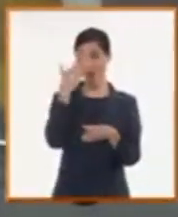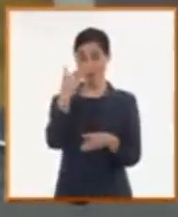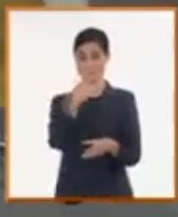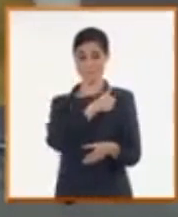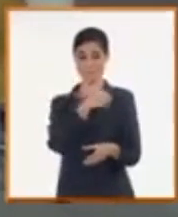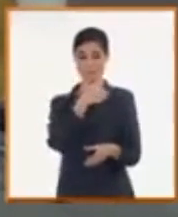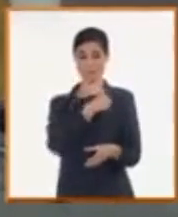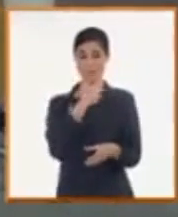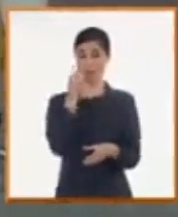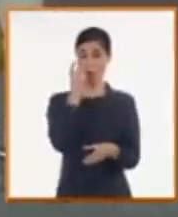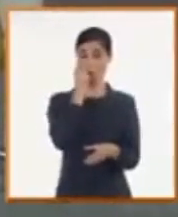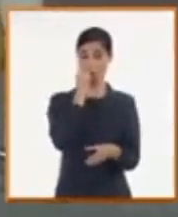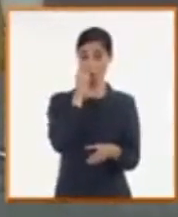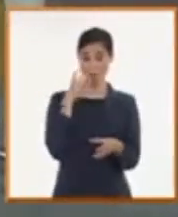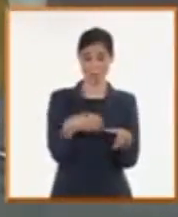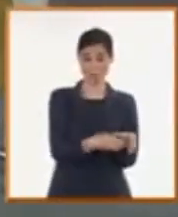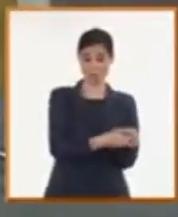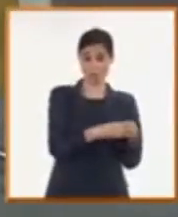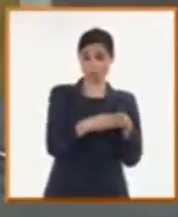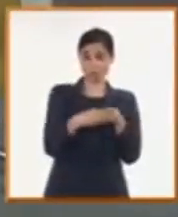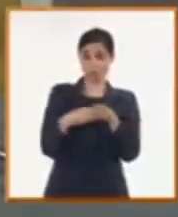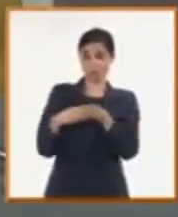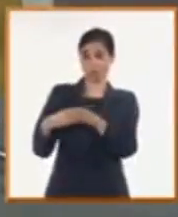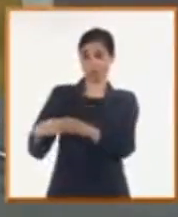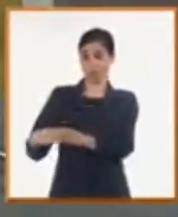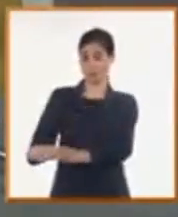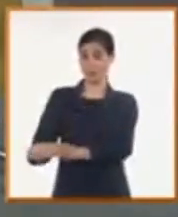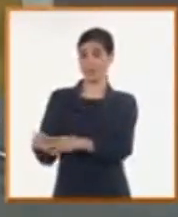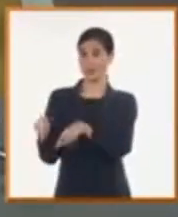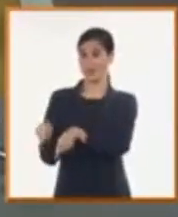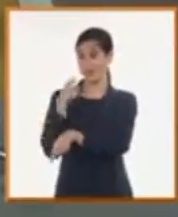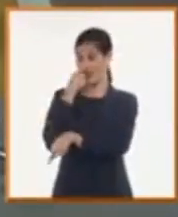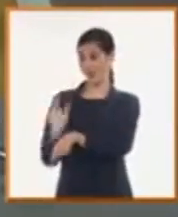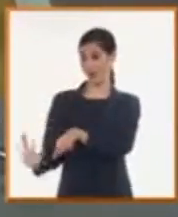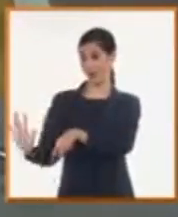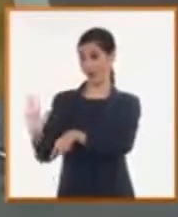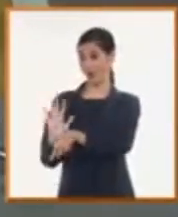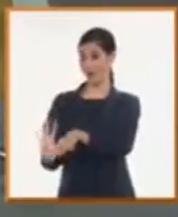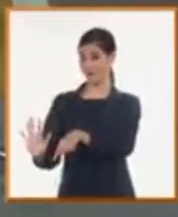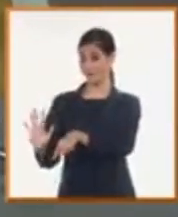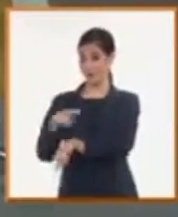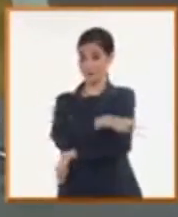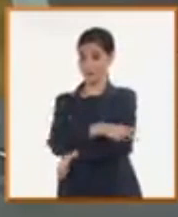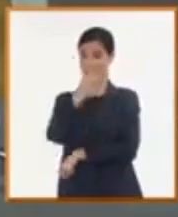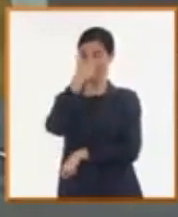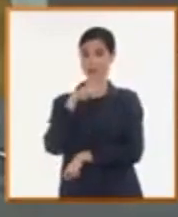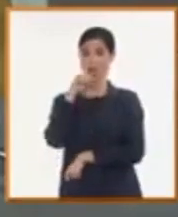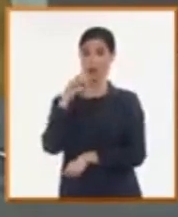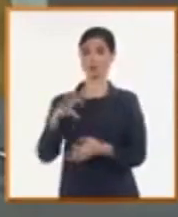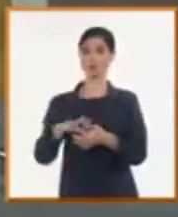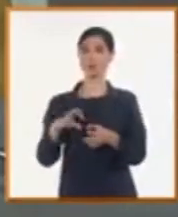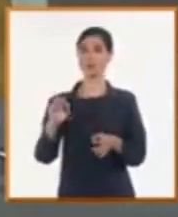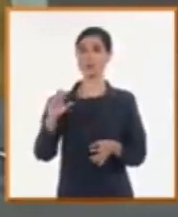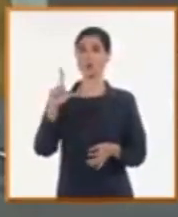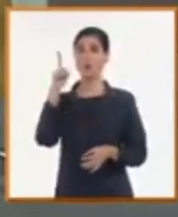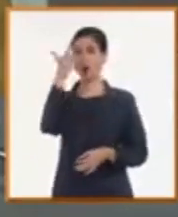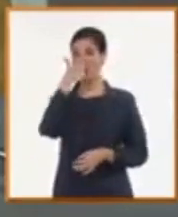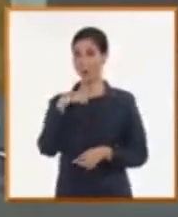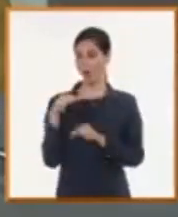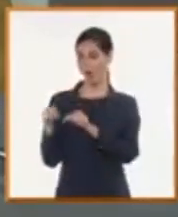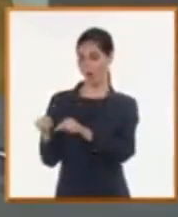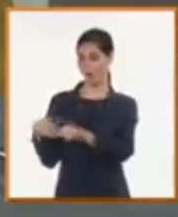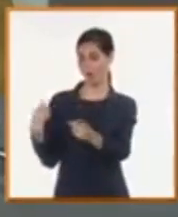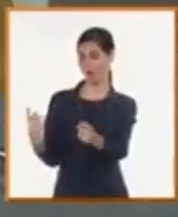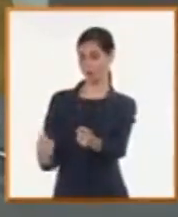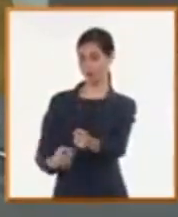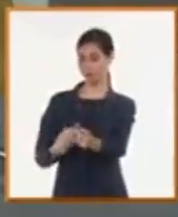esta reunión a la cual yo me refería del día 15, el comandante en jefe tomó las decisiones que correspondían para